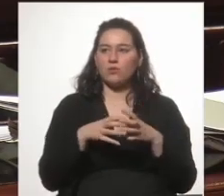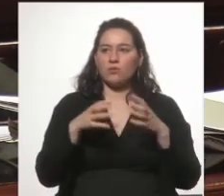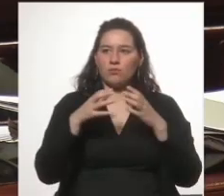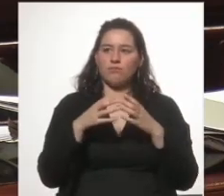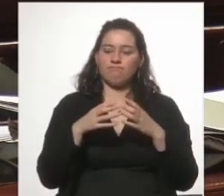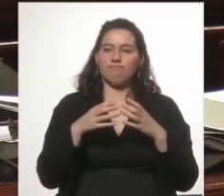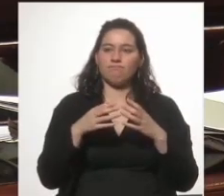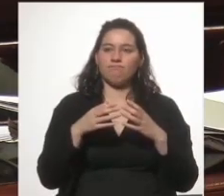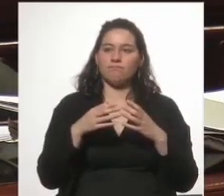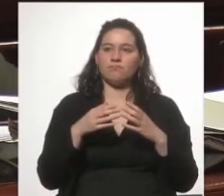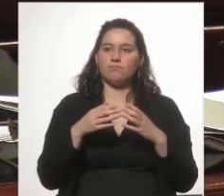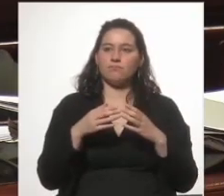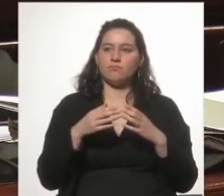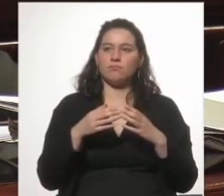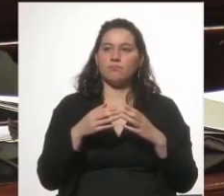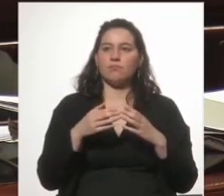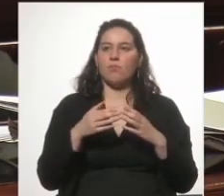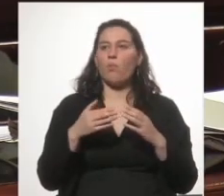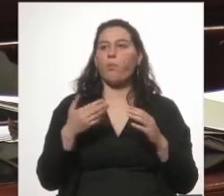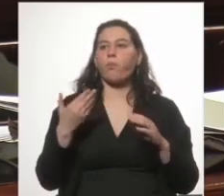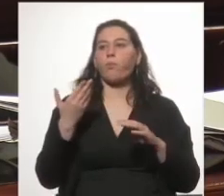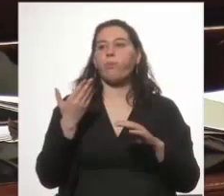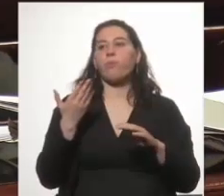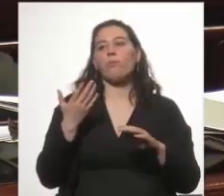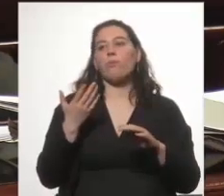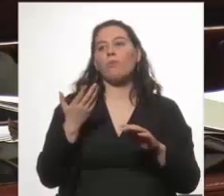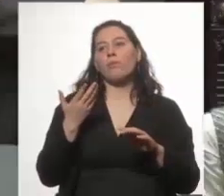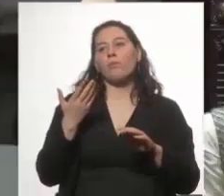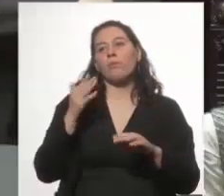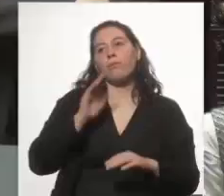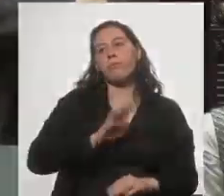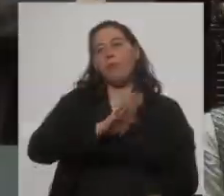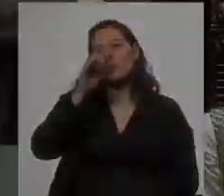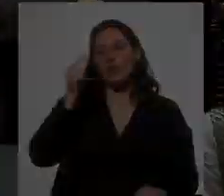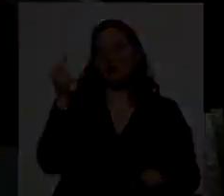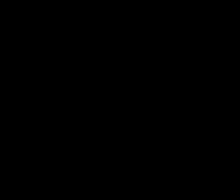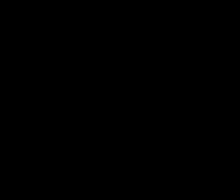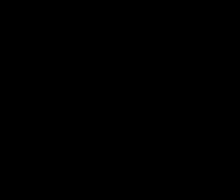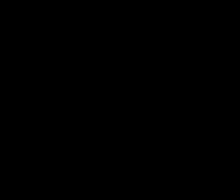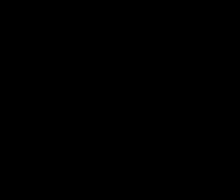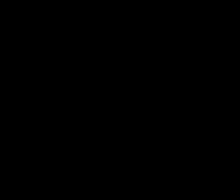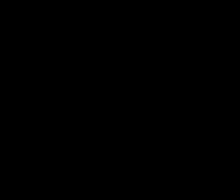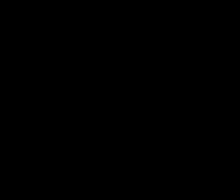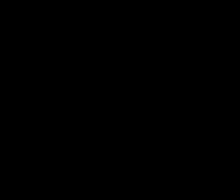contra del desafuero del senador Guido Manini Ríos. Gracias, senador.